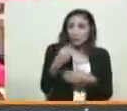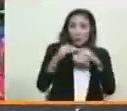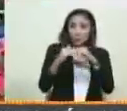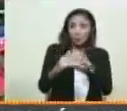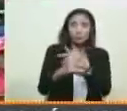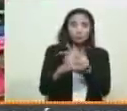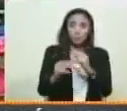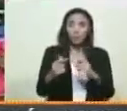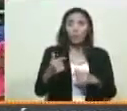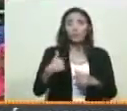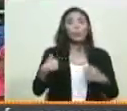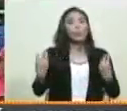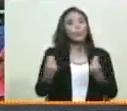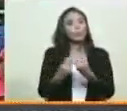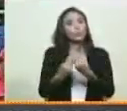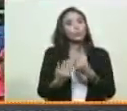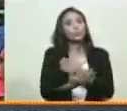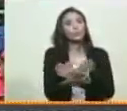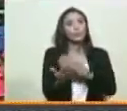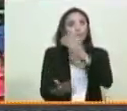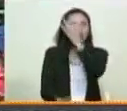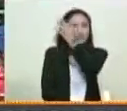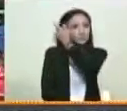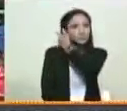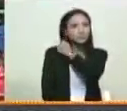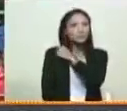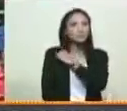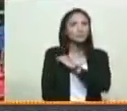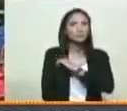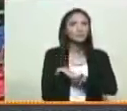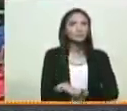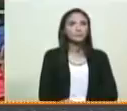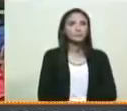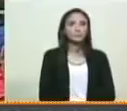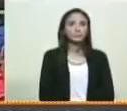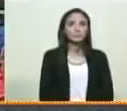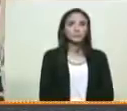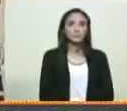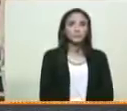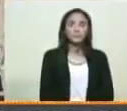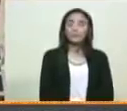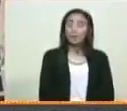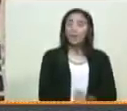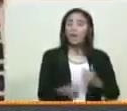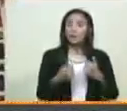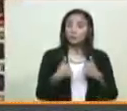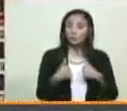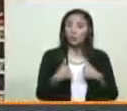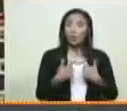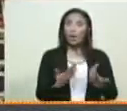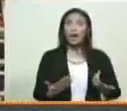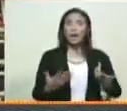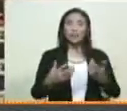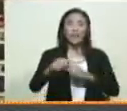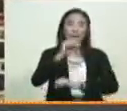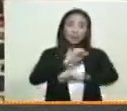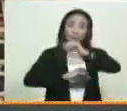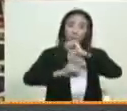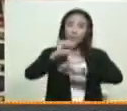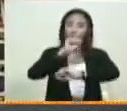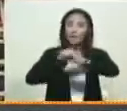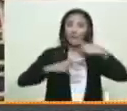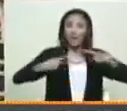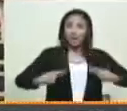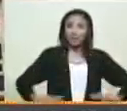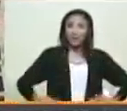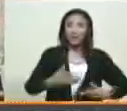Y que estoy dispuesto al sacrificio de mi propia vida para proteger la vida